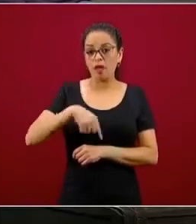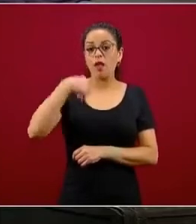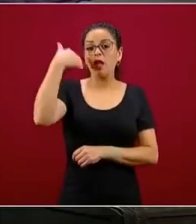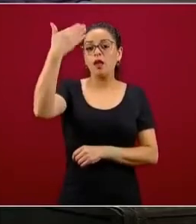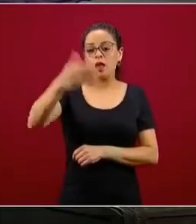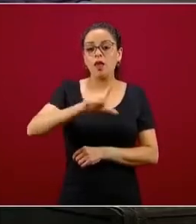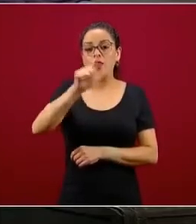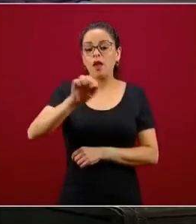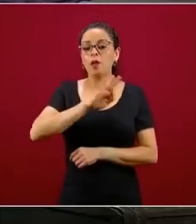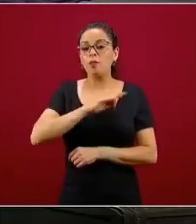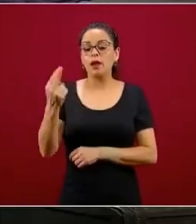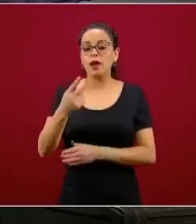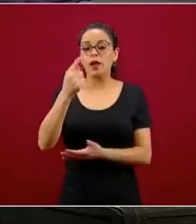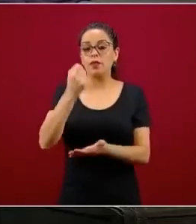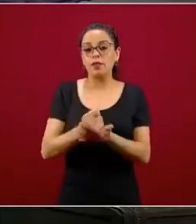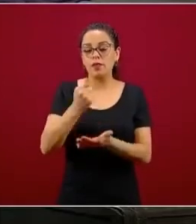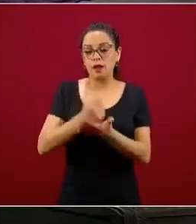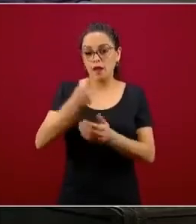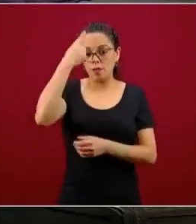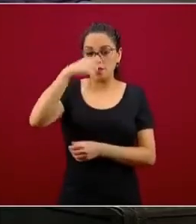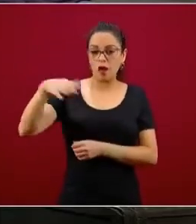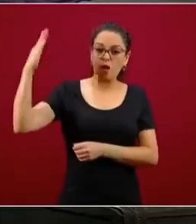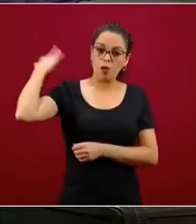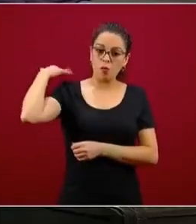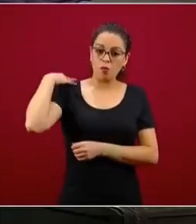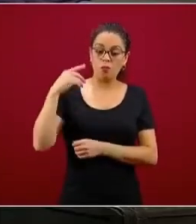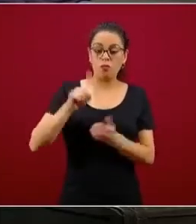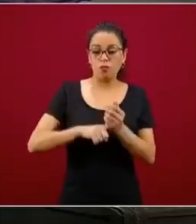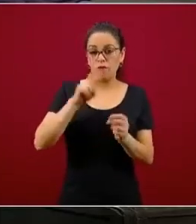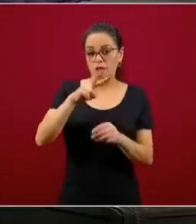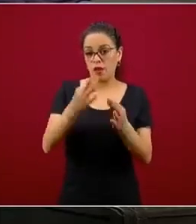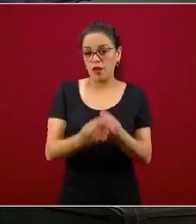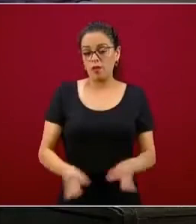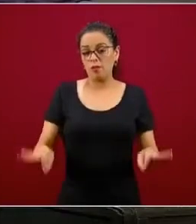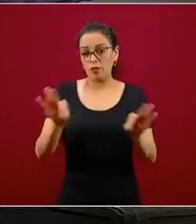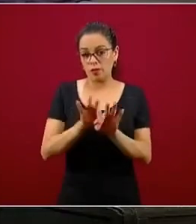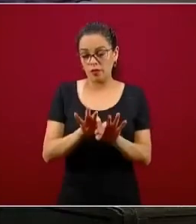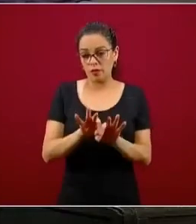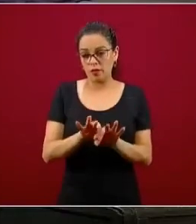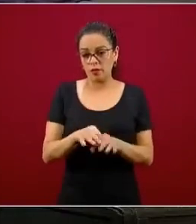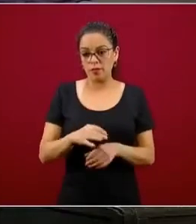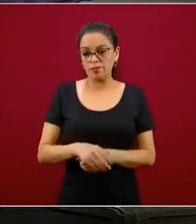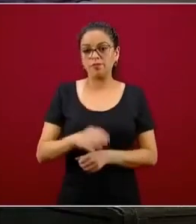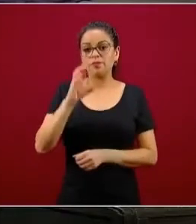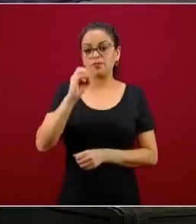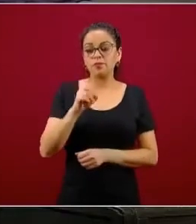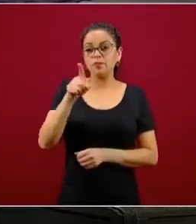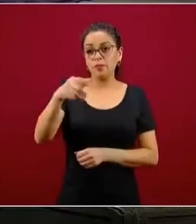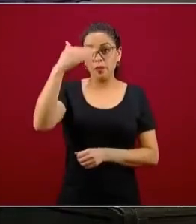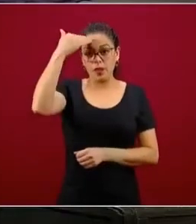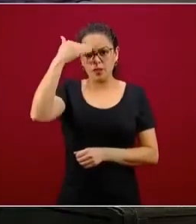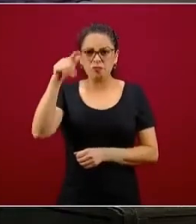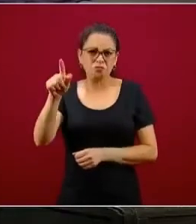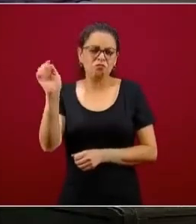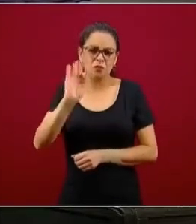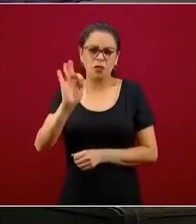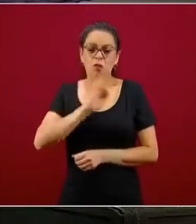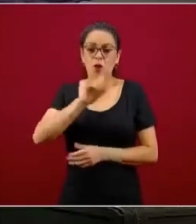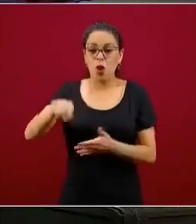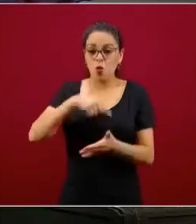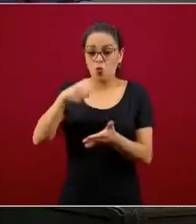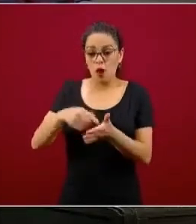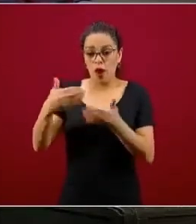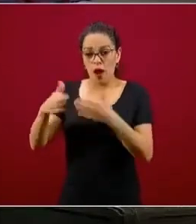o cardiopulmonar tan importante, y no sé si están pensando en hacer algún tipo de centro especializado para darle atención a todos